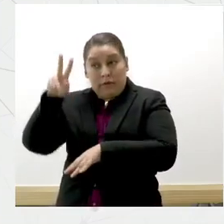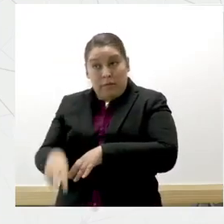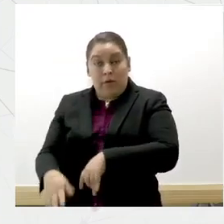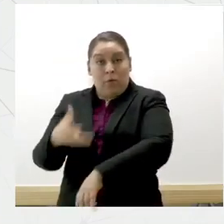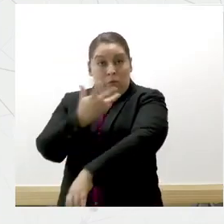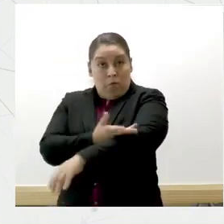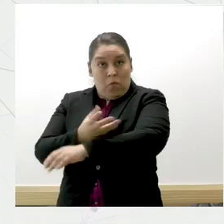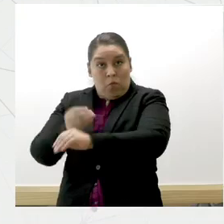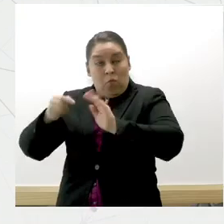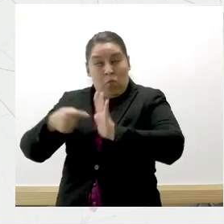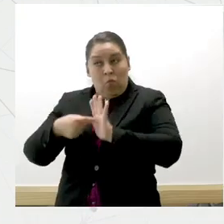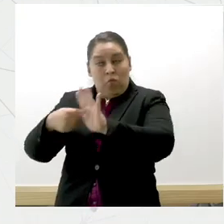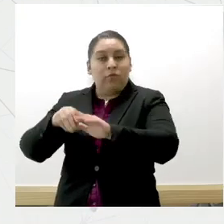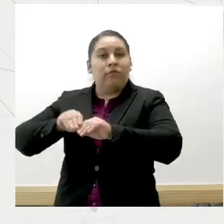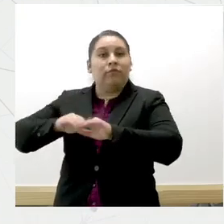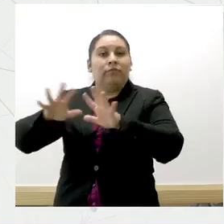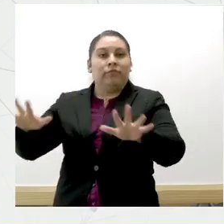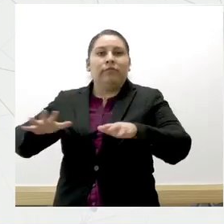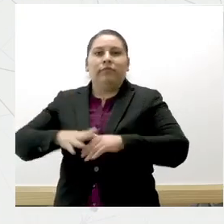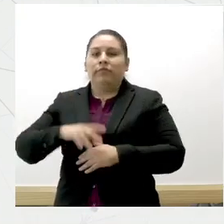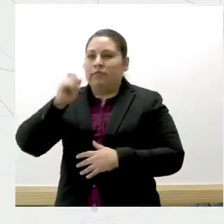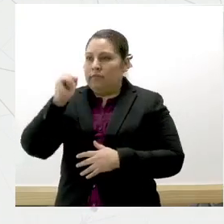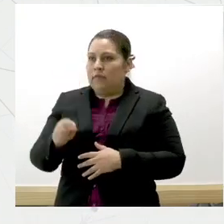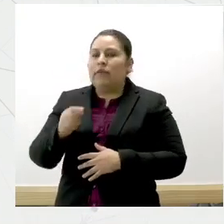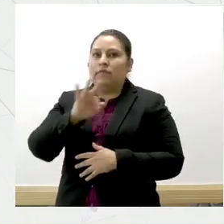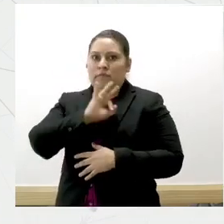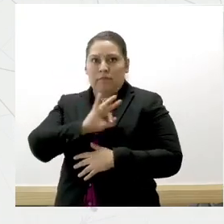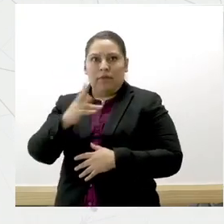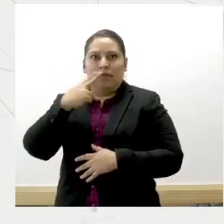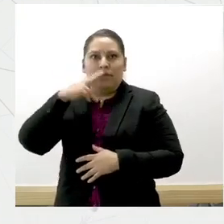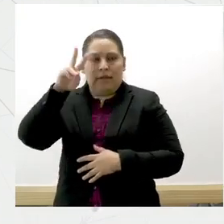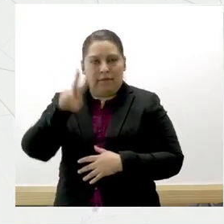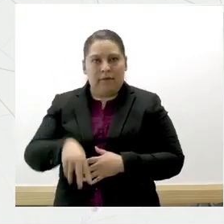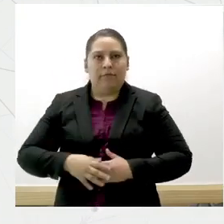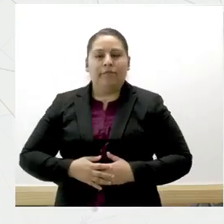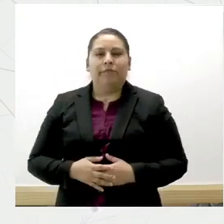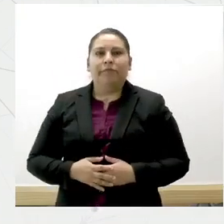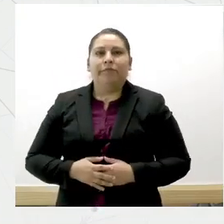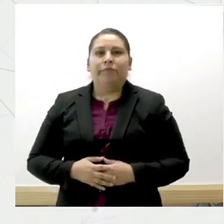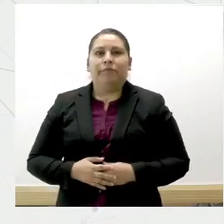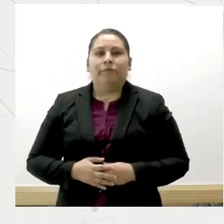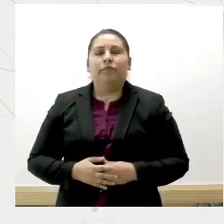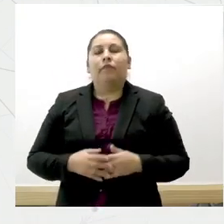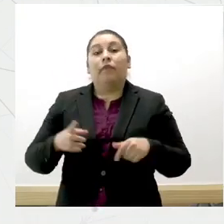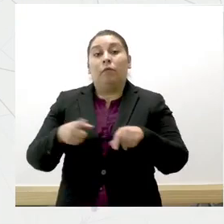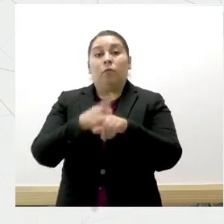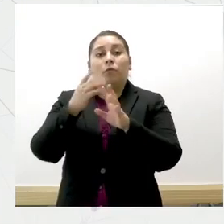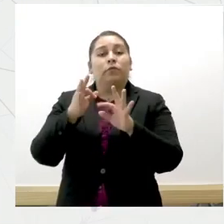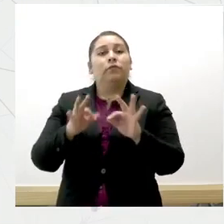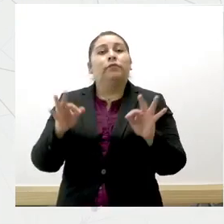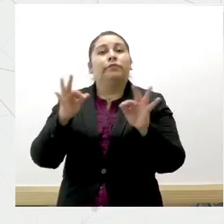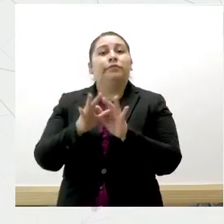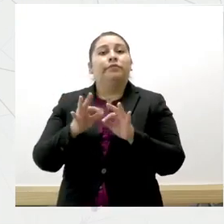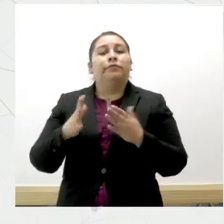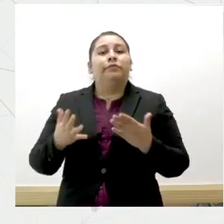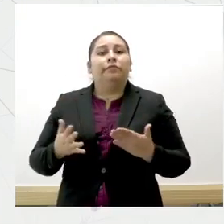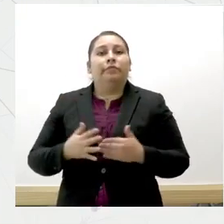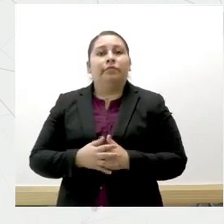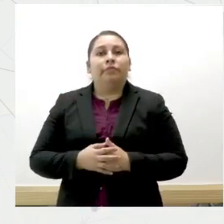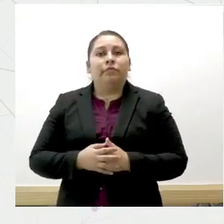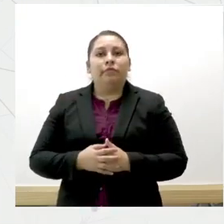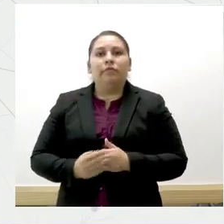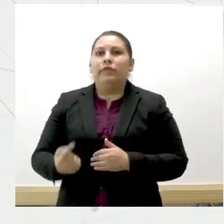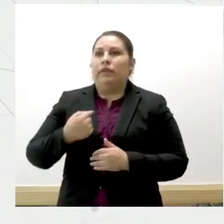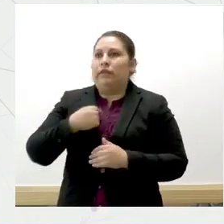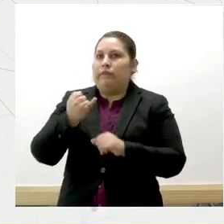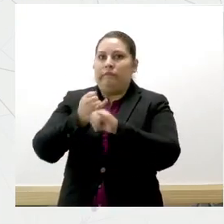coletilla, ¿no? De que tiene que ser técnicamente posible. Pero digamos que para eso hay que ser muy transparente sobre